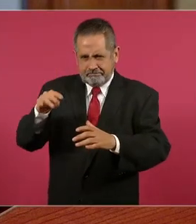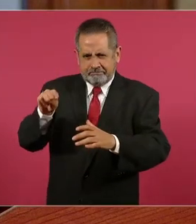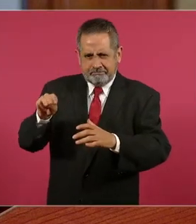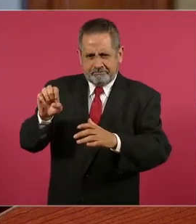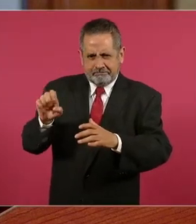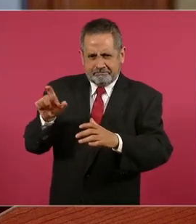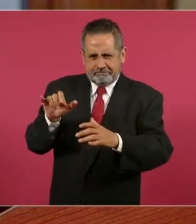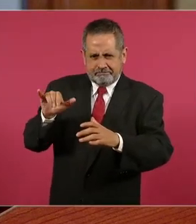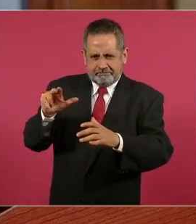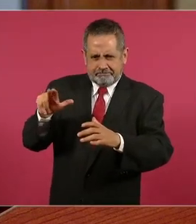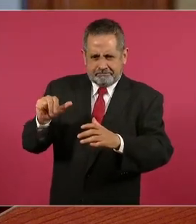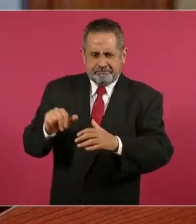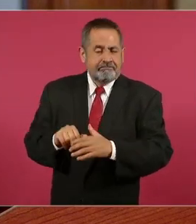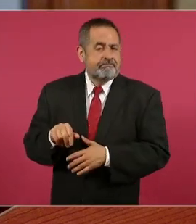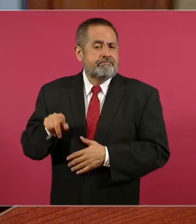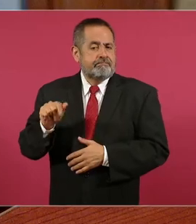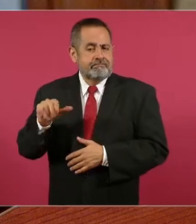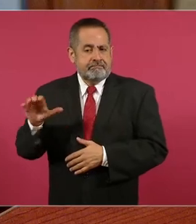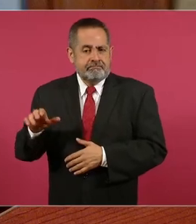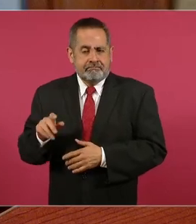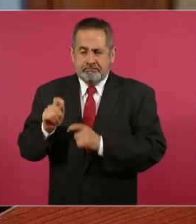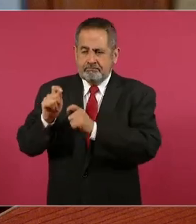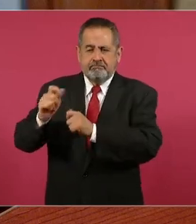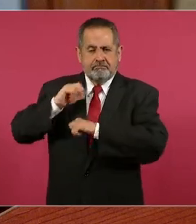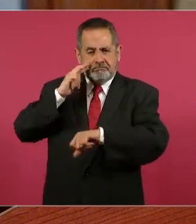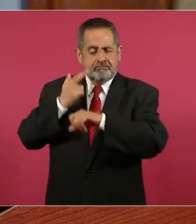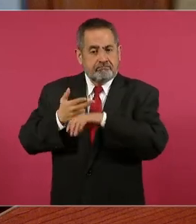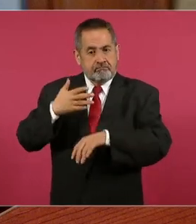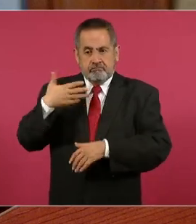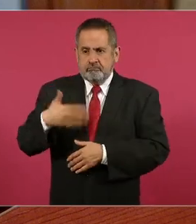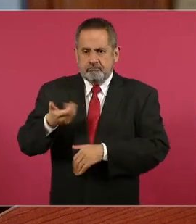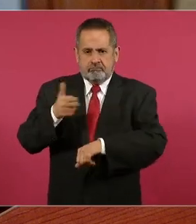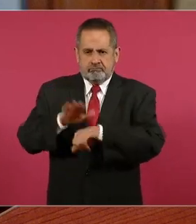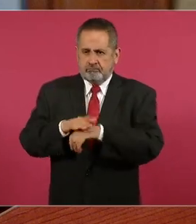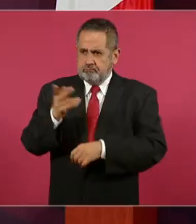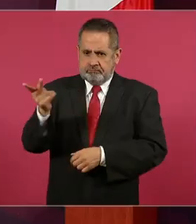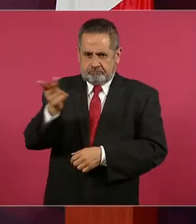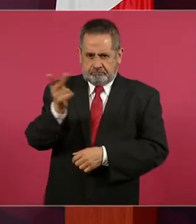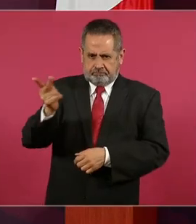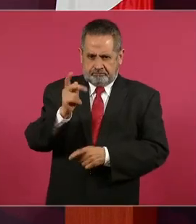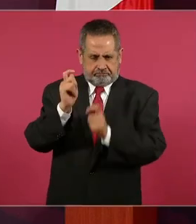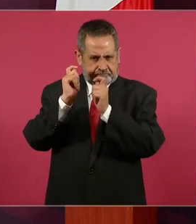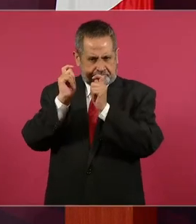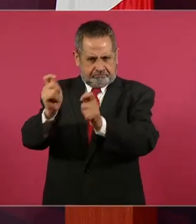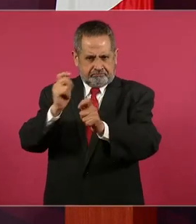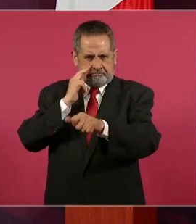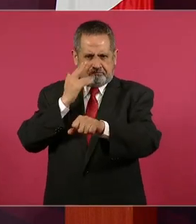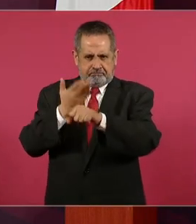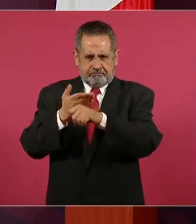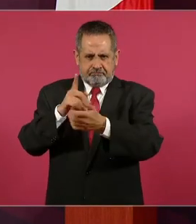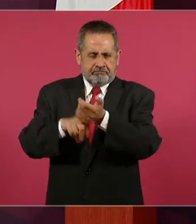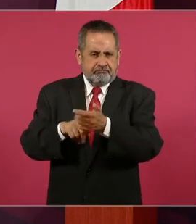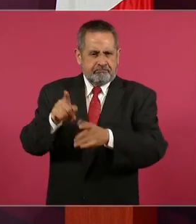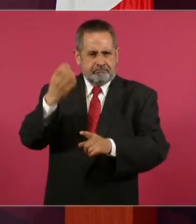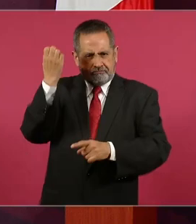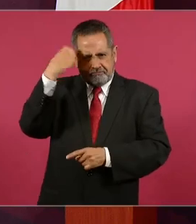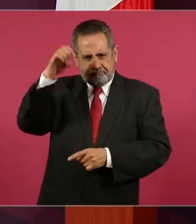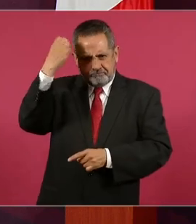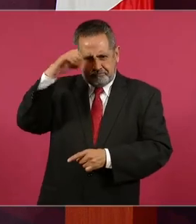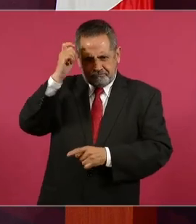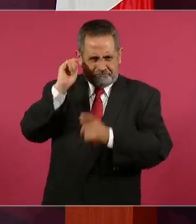Está Mexicana en muy buenas manos, en las manos de ustedes, que tienen mucha